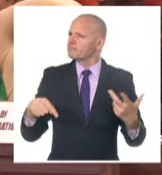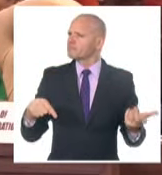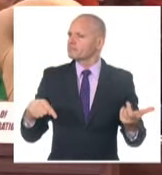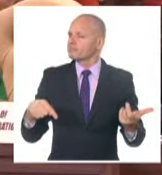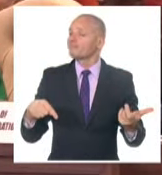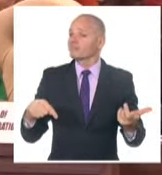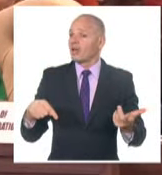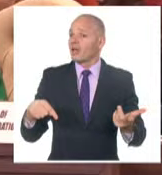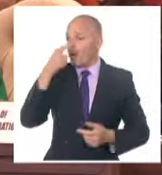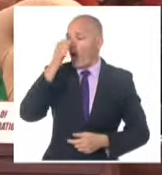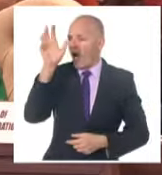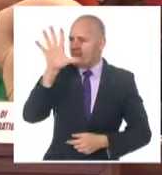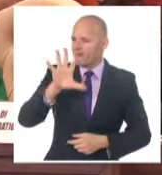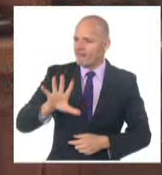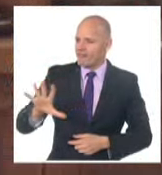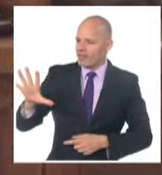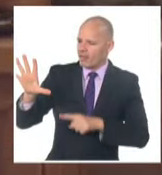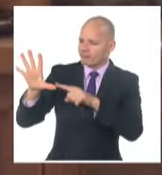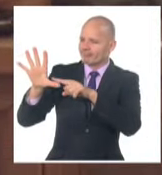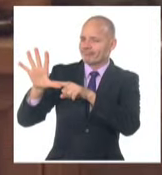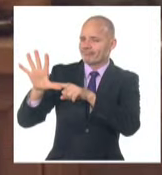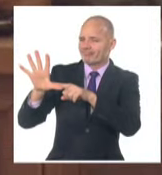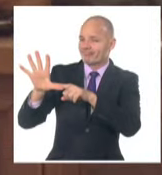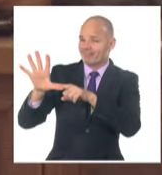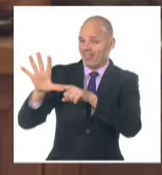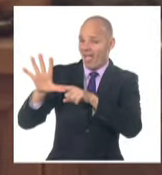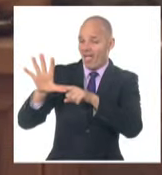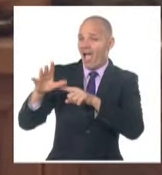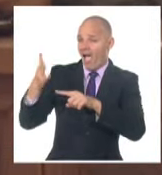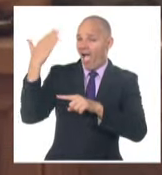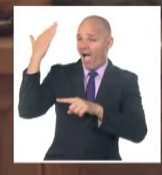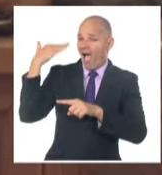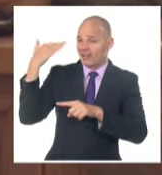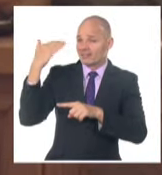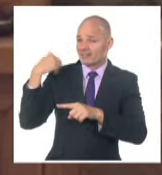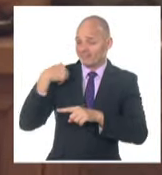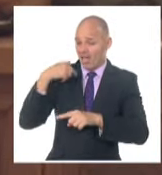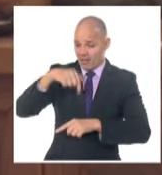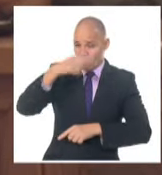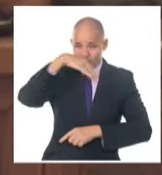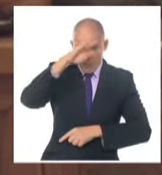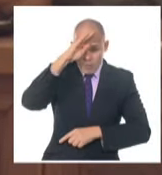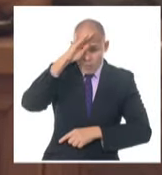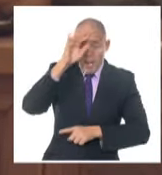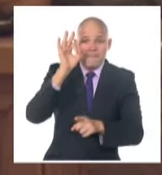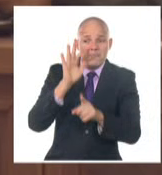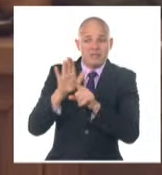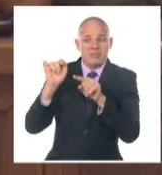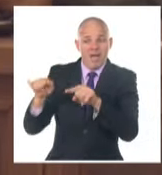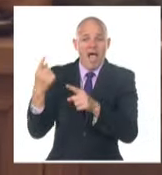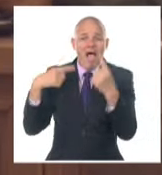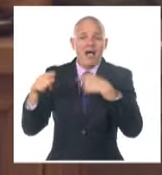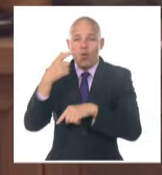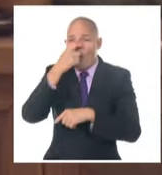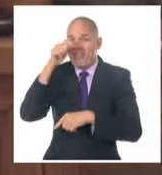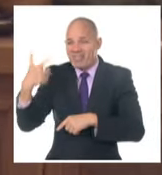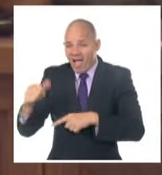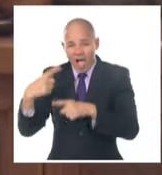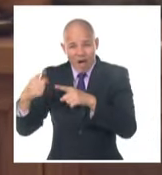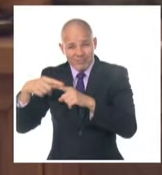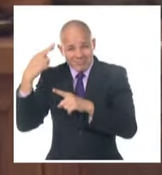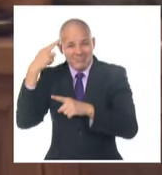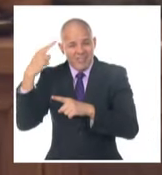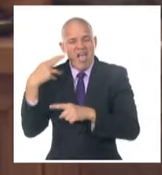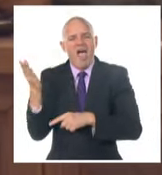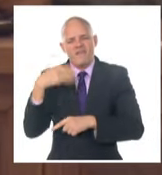misma de la comunidad. En el año del aniversario 50